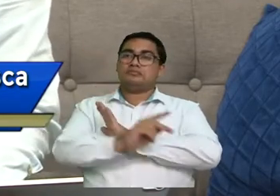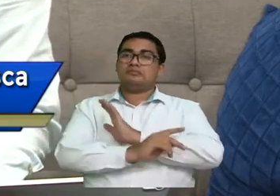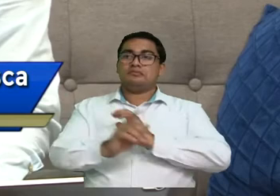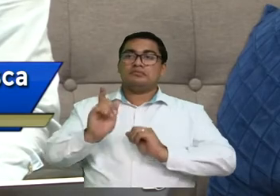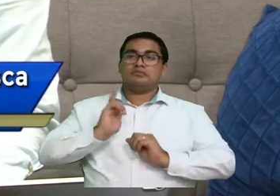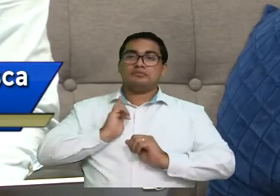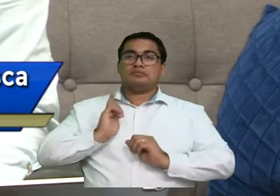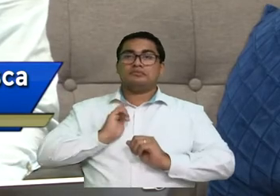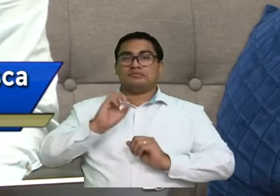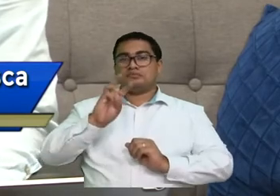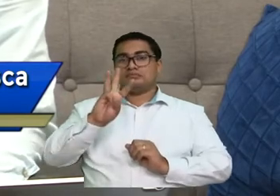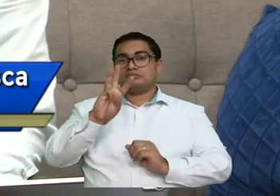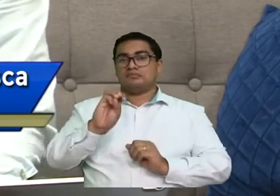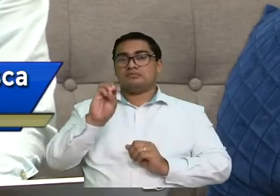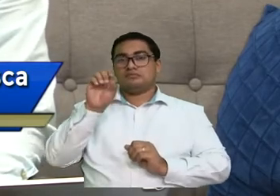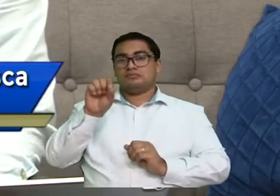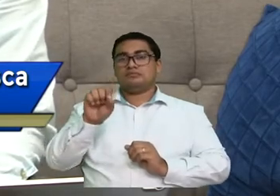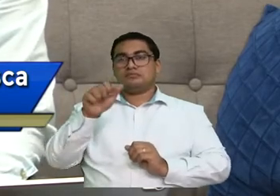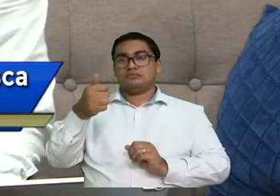de libras.